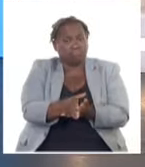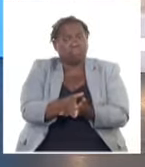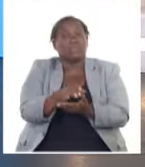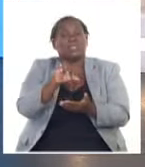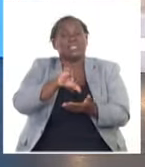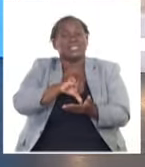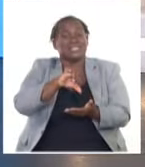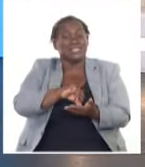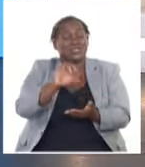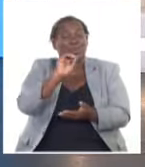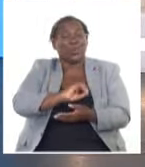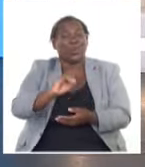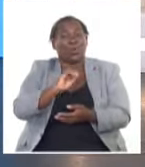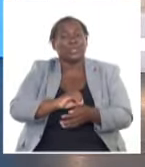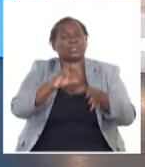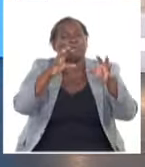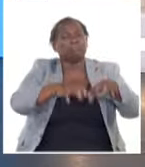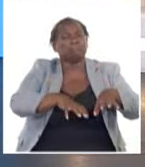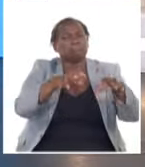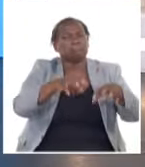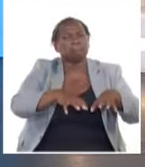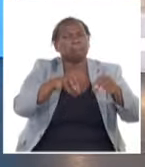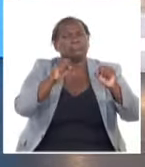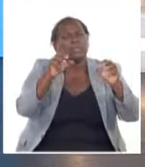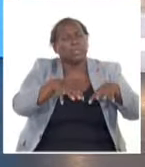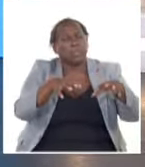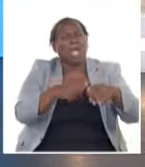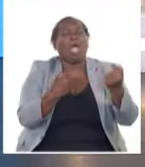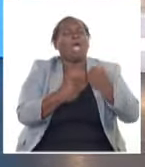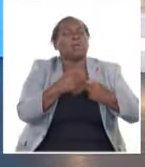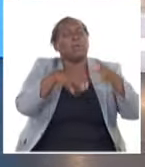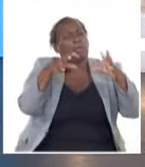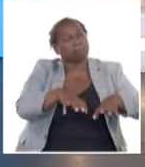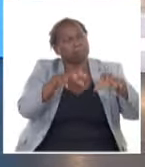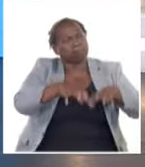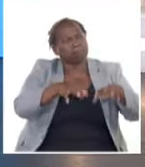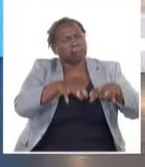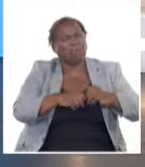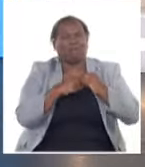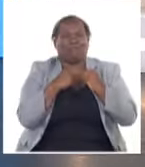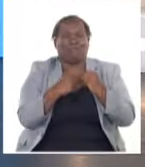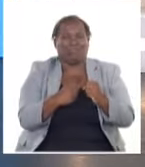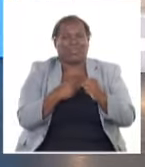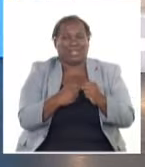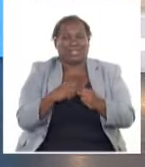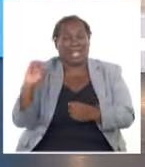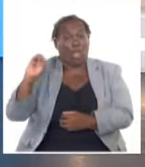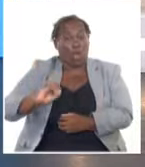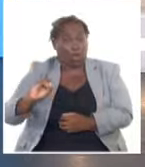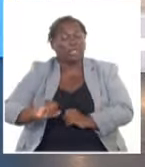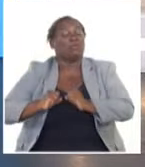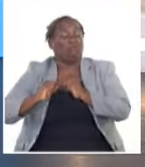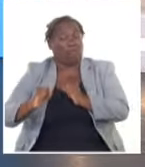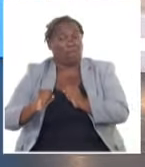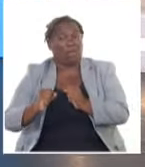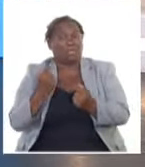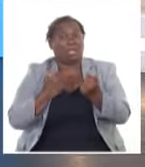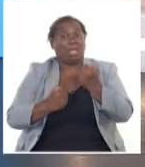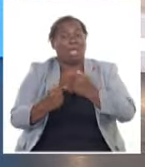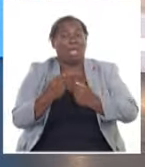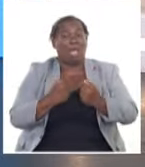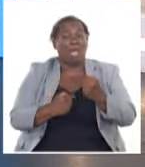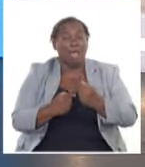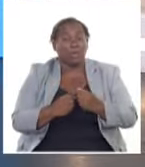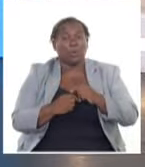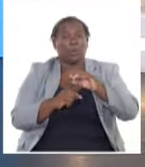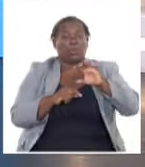oriente, chubascos y lluvias que pueden llegar a ser fuertes en algunas localidades, sobre todo del sur oriental, algunos chubascos y lluvias que tendrán incrementando